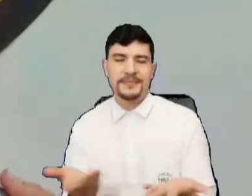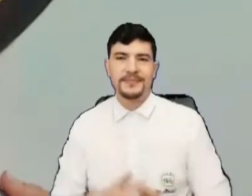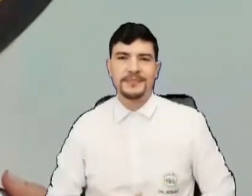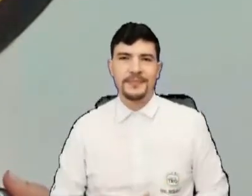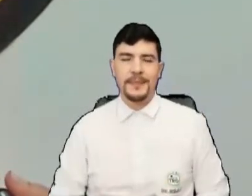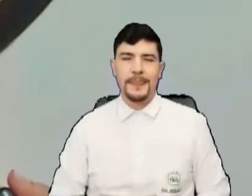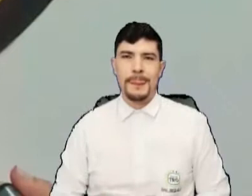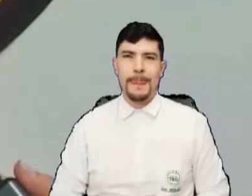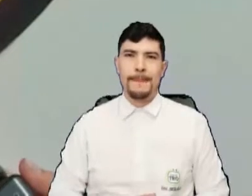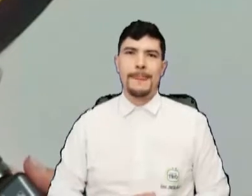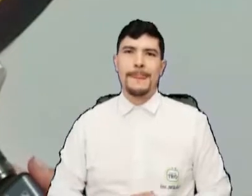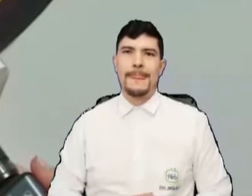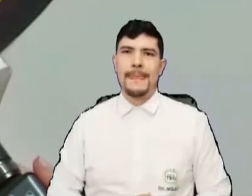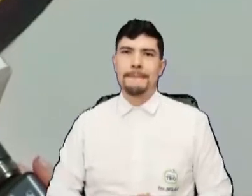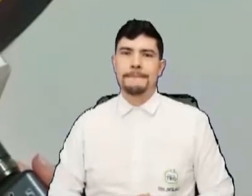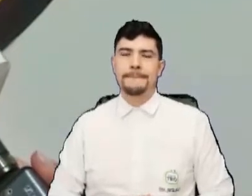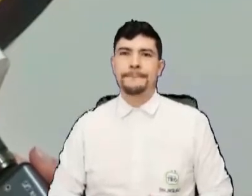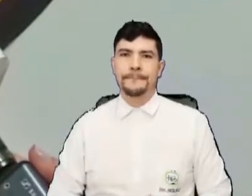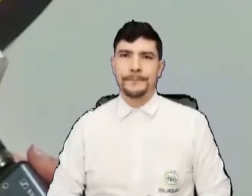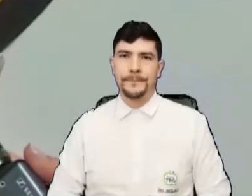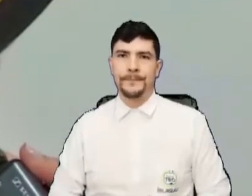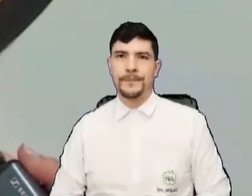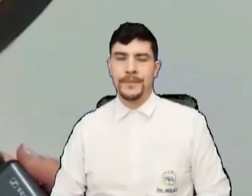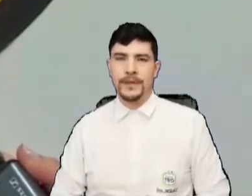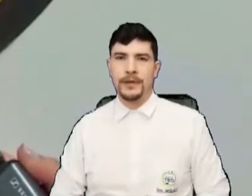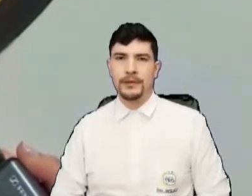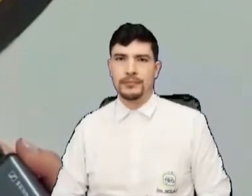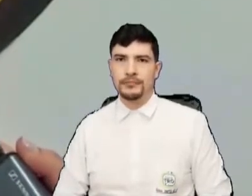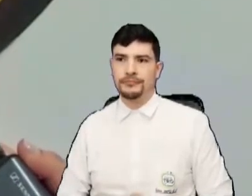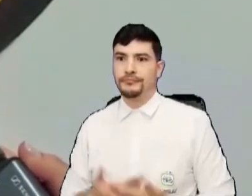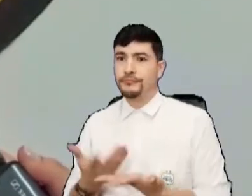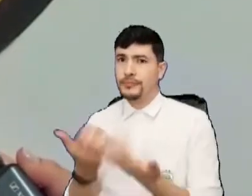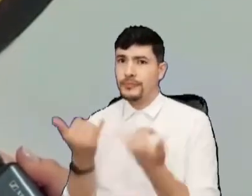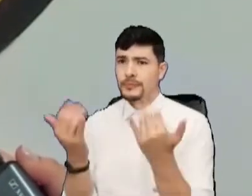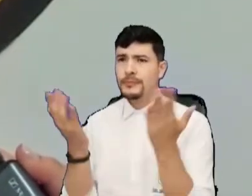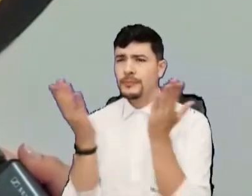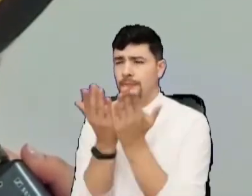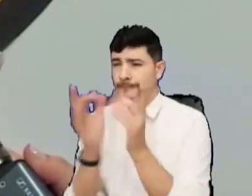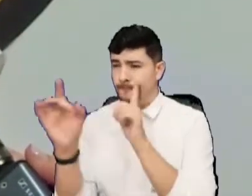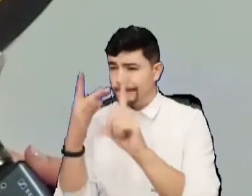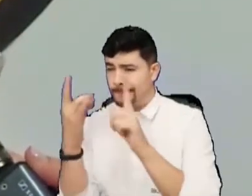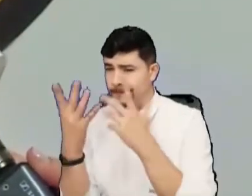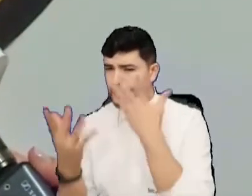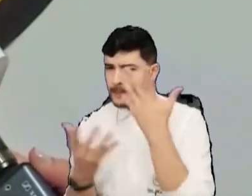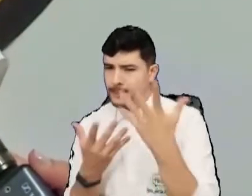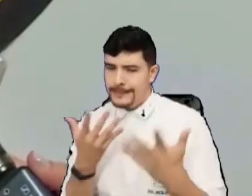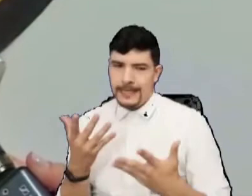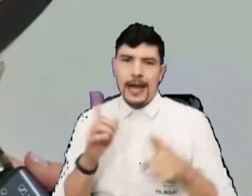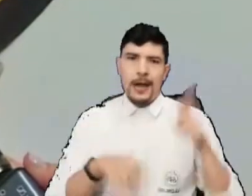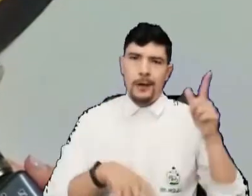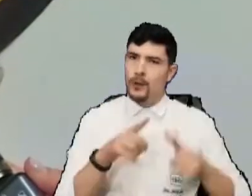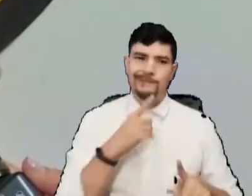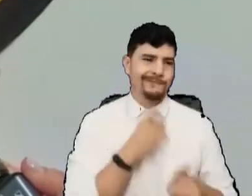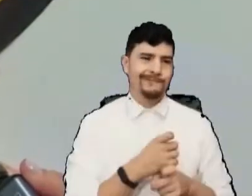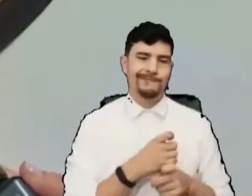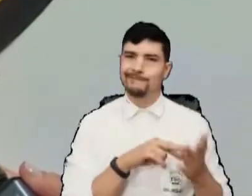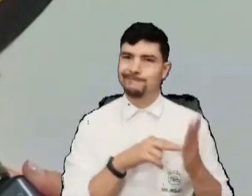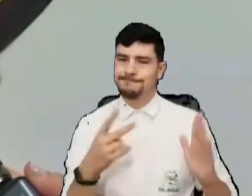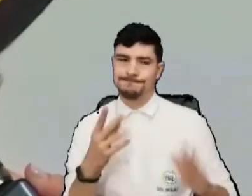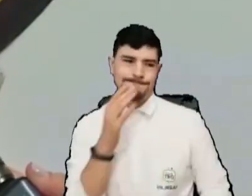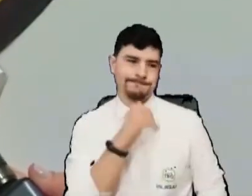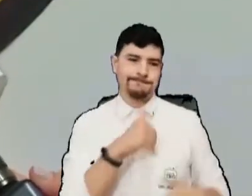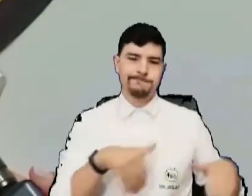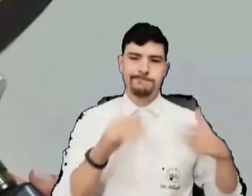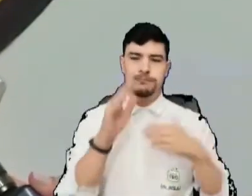niños tener la misma capacitación. Entonces, mediante el canal Trot, con su campaña Presente